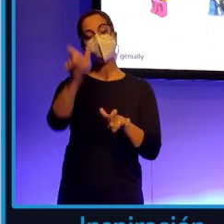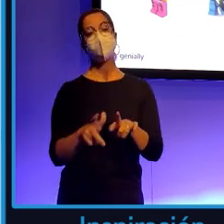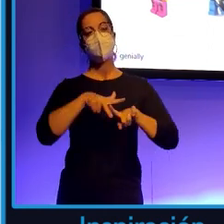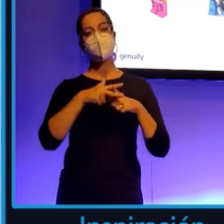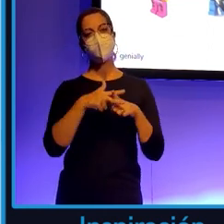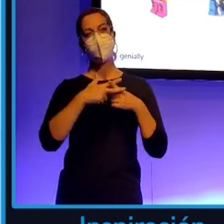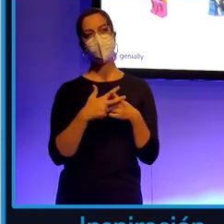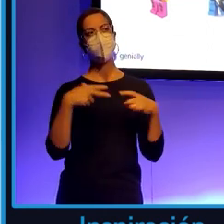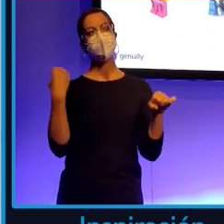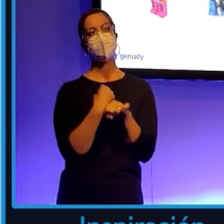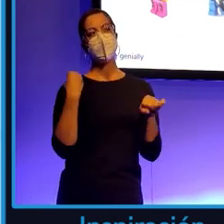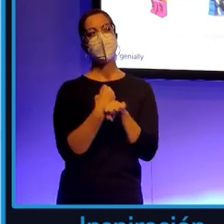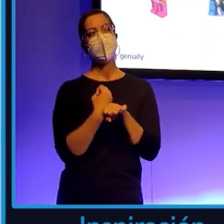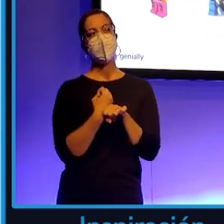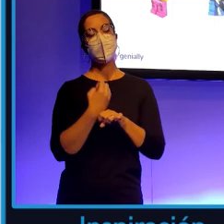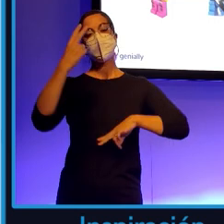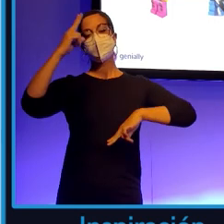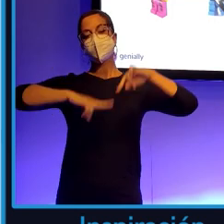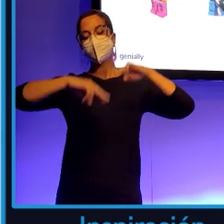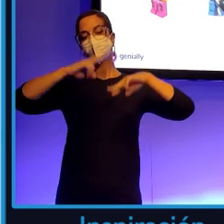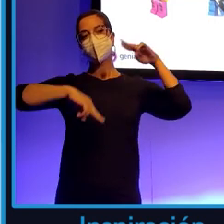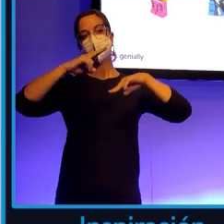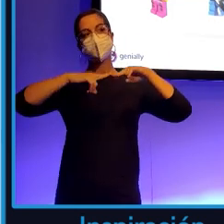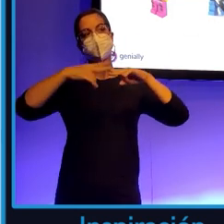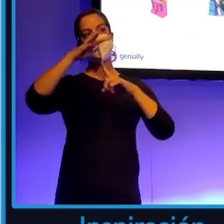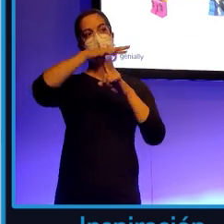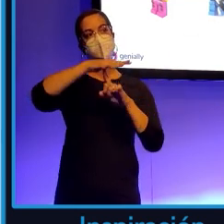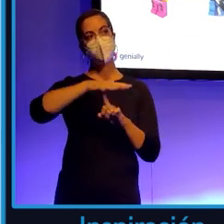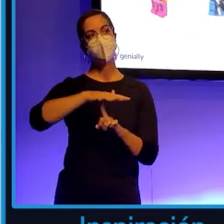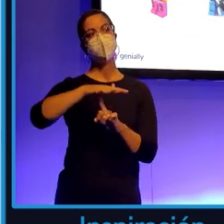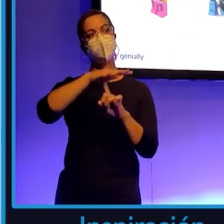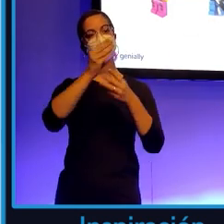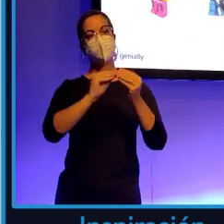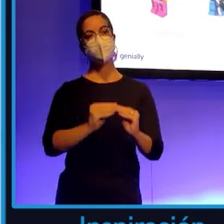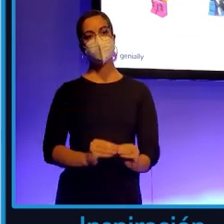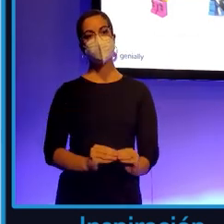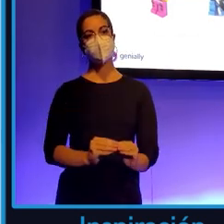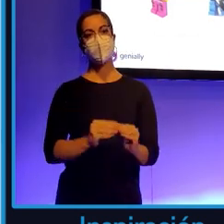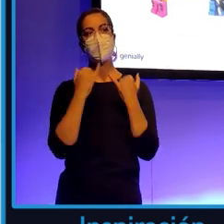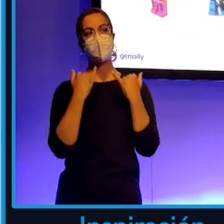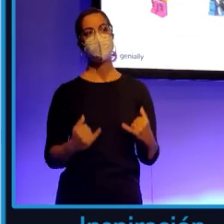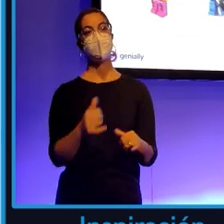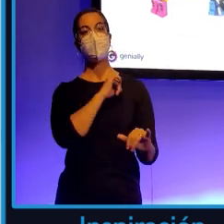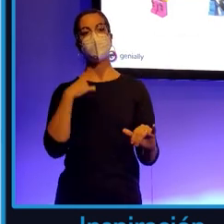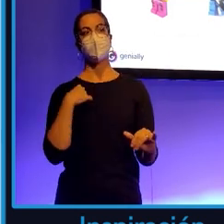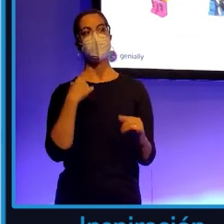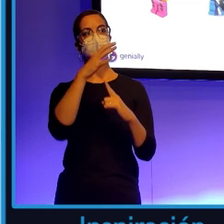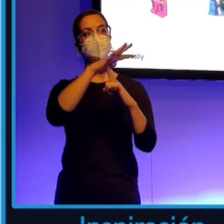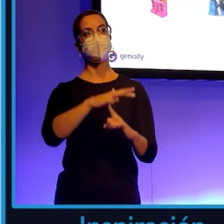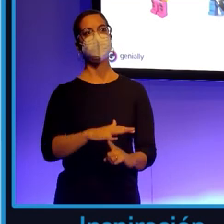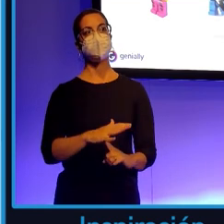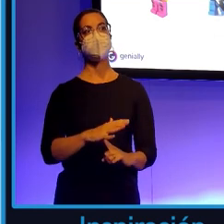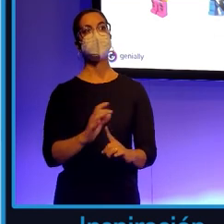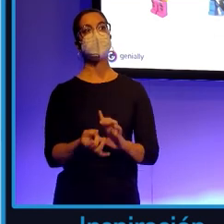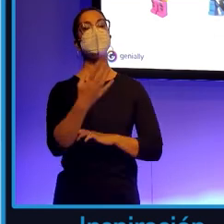trabaje de construyendo este helicóptero electrónico autónomo muchísimas gracias